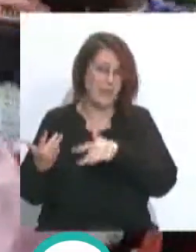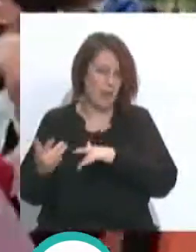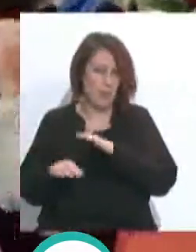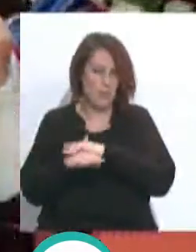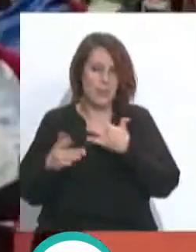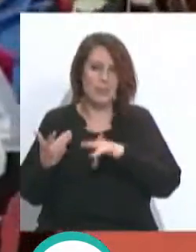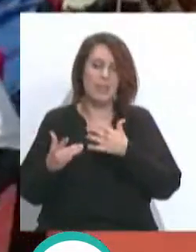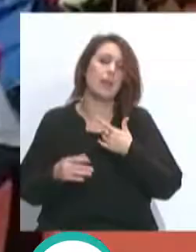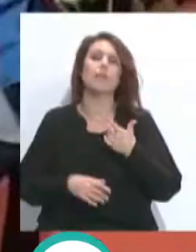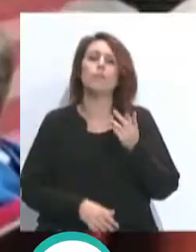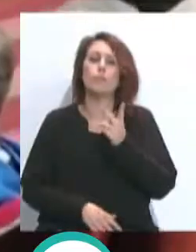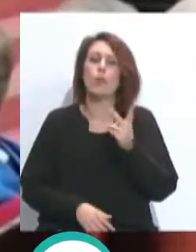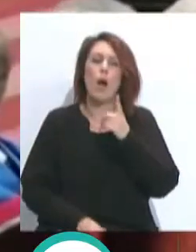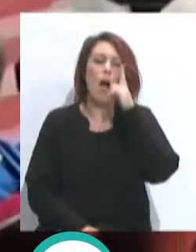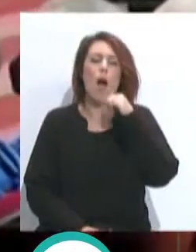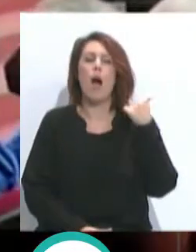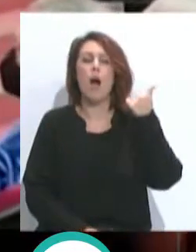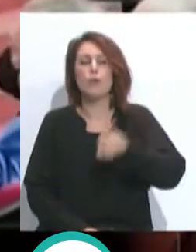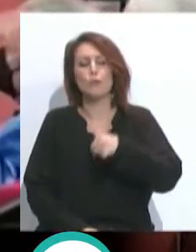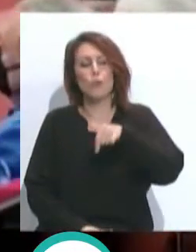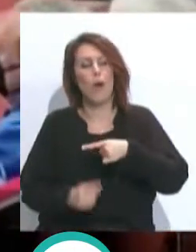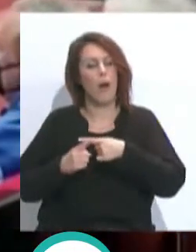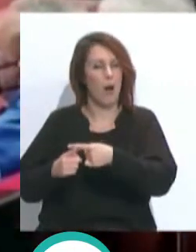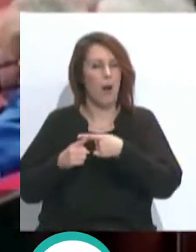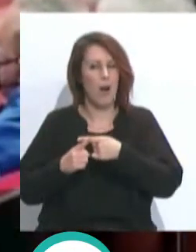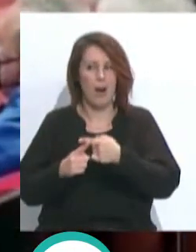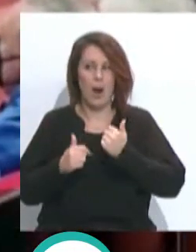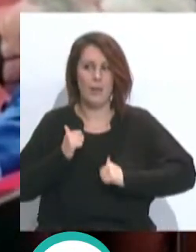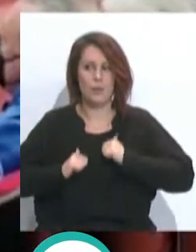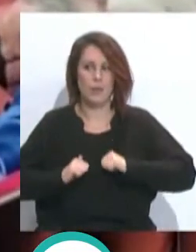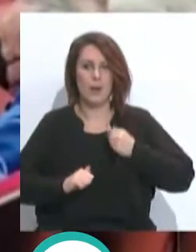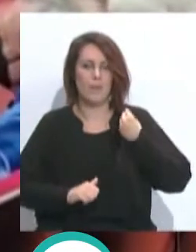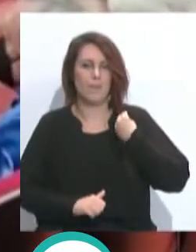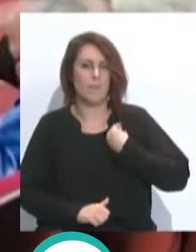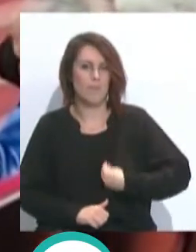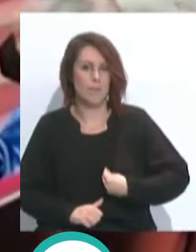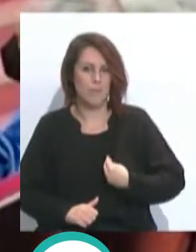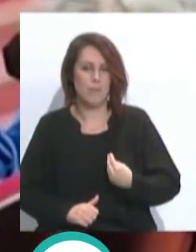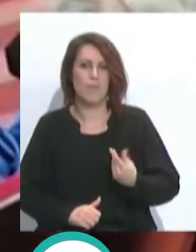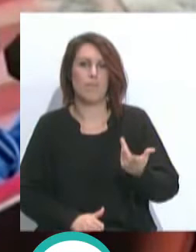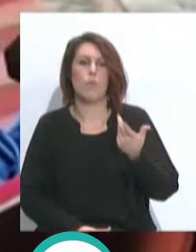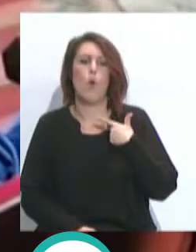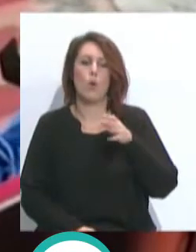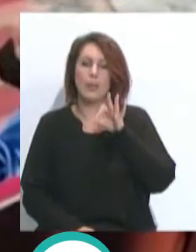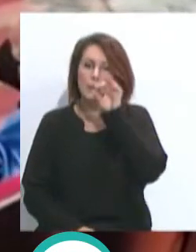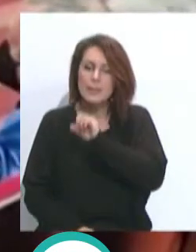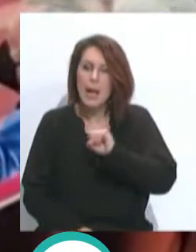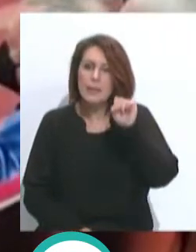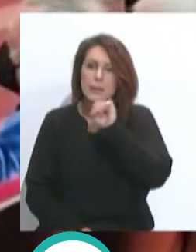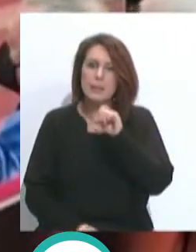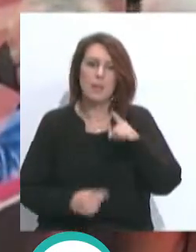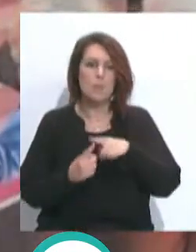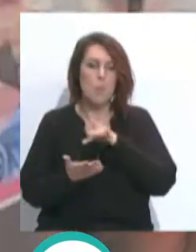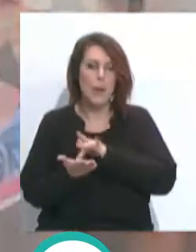Cádiz, ¿cuántos años compartiendo el sur? La aventura que fue la carrera de India, los cantares,